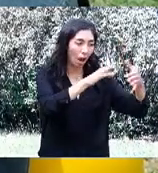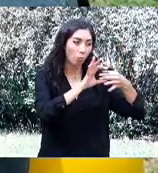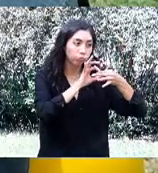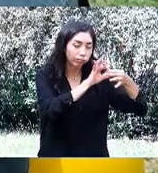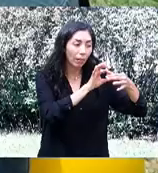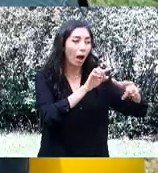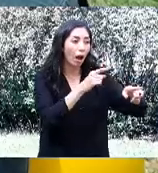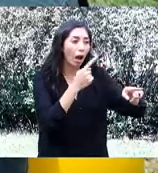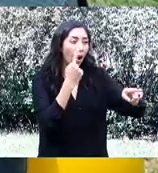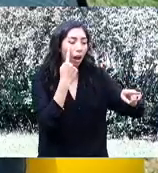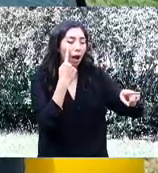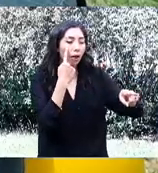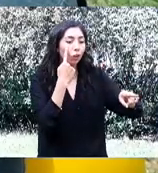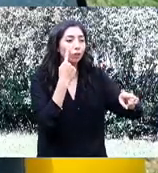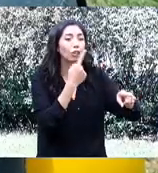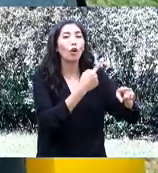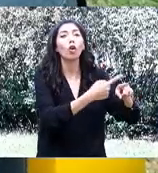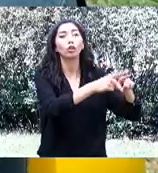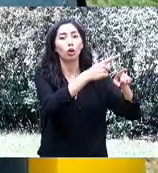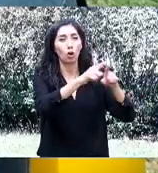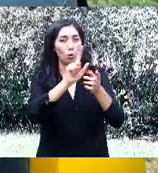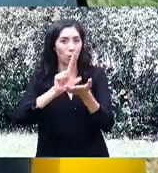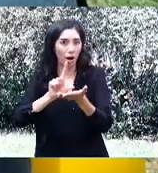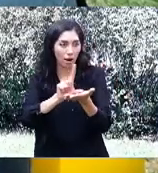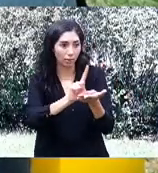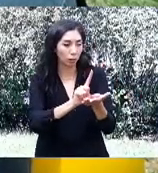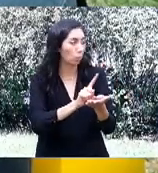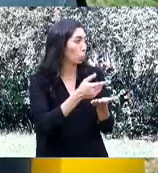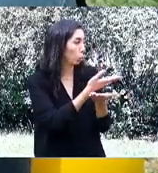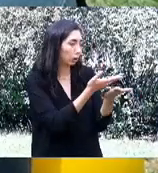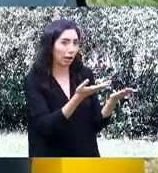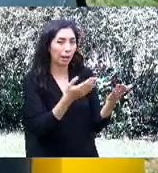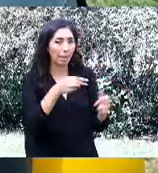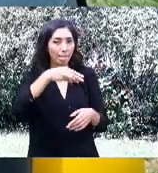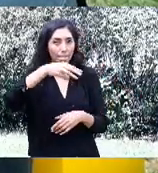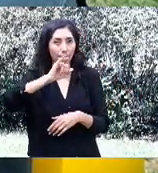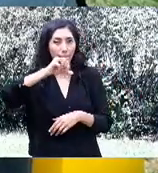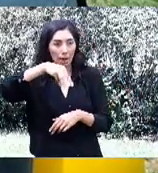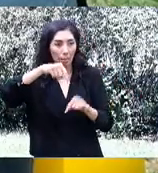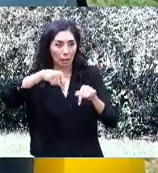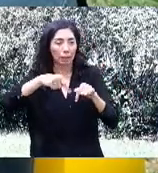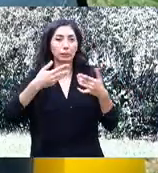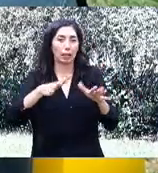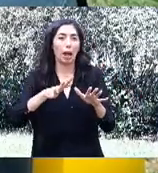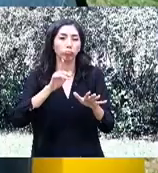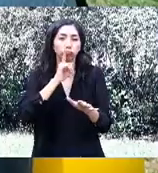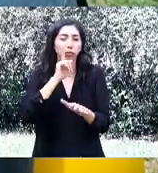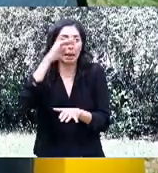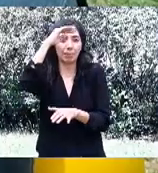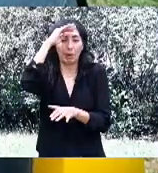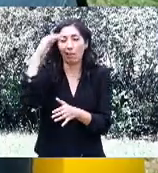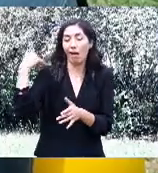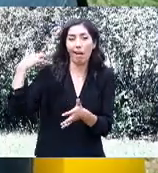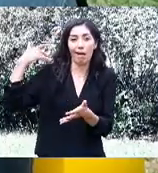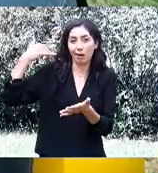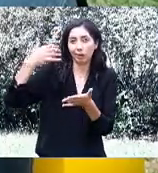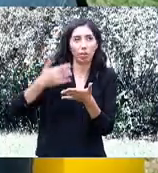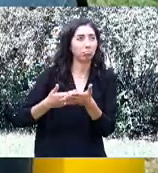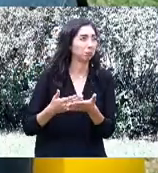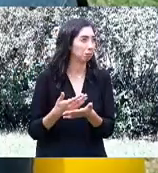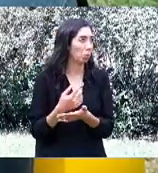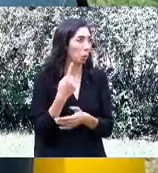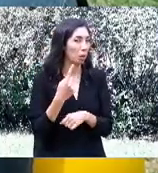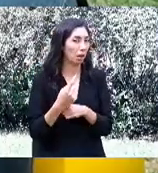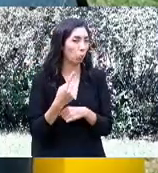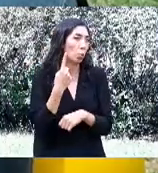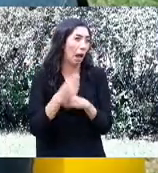lugares que también hubieran tenido experiencias similares y por supuesto que ustedes ya llevaban un camino bien largo o sea por lo menos ya llevaban creo que un